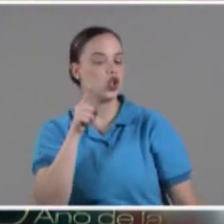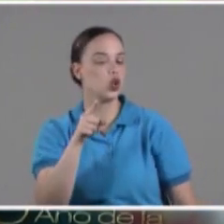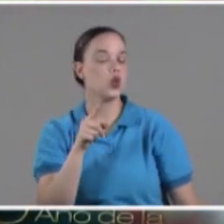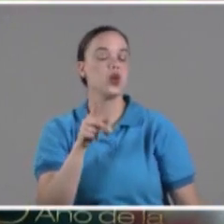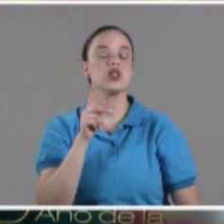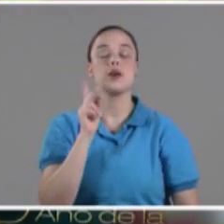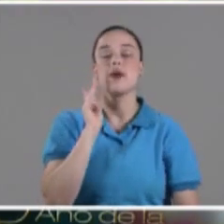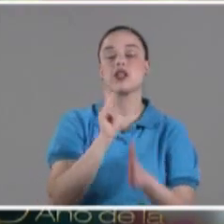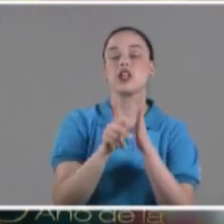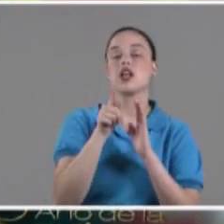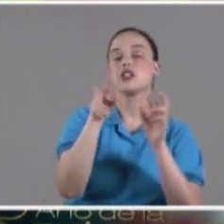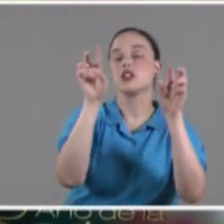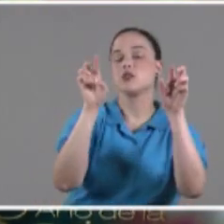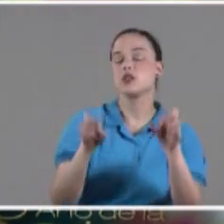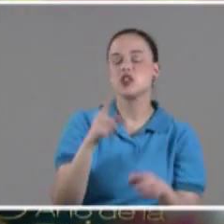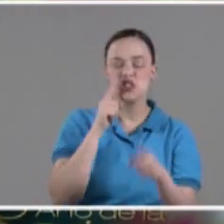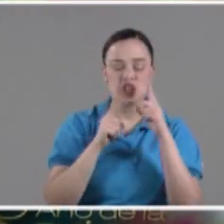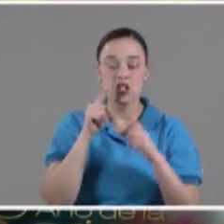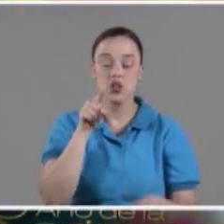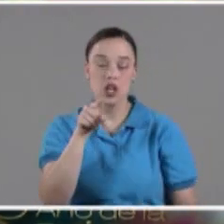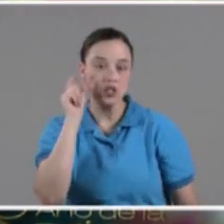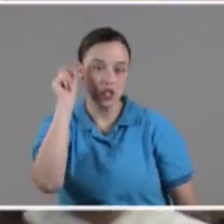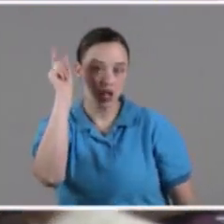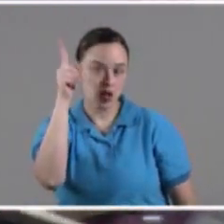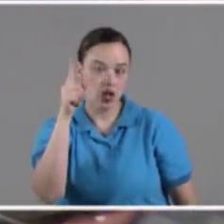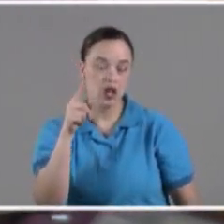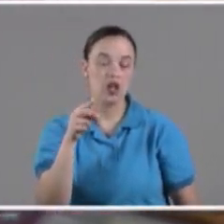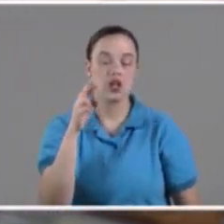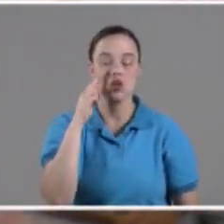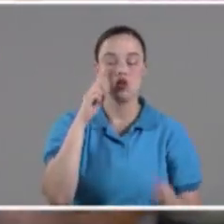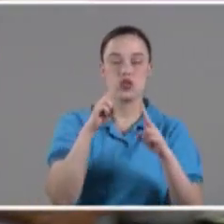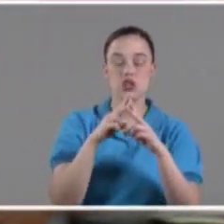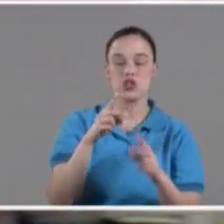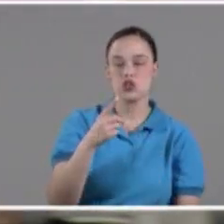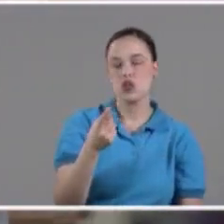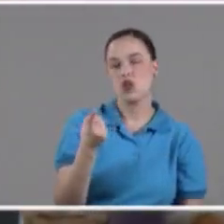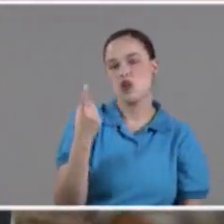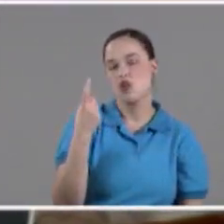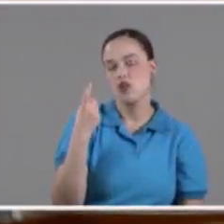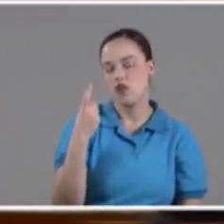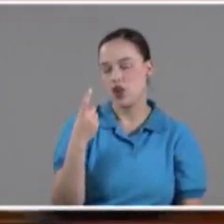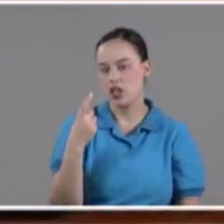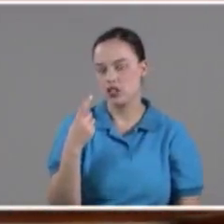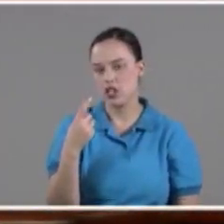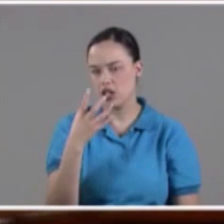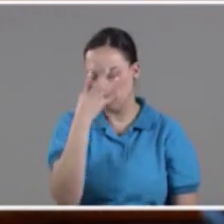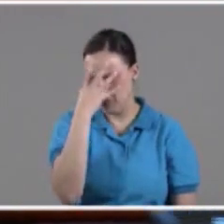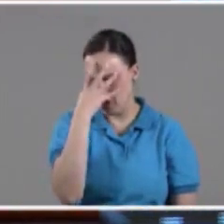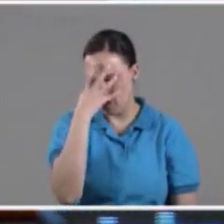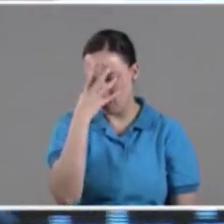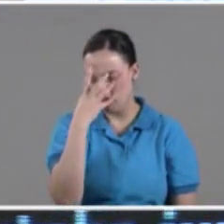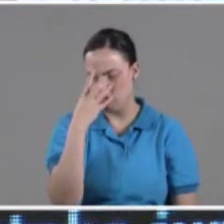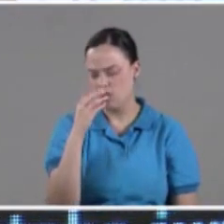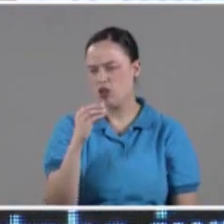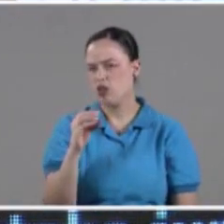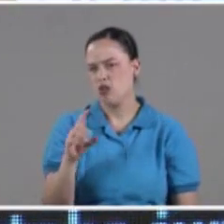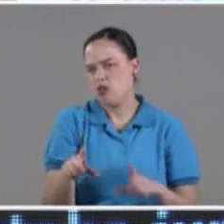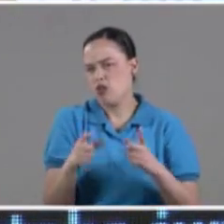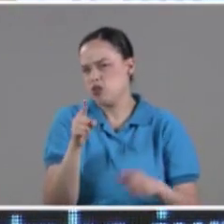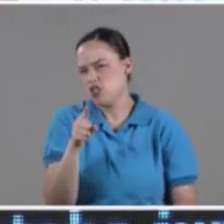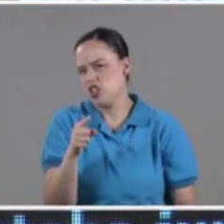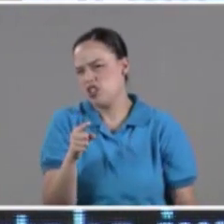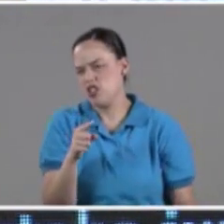llorando él hermano reconociendo su falta su pecado su transgresión iniquidad lo que quiera llamarle usted